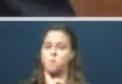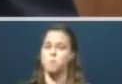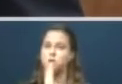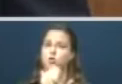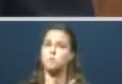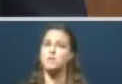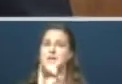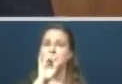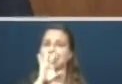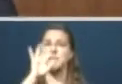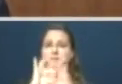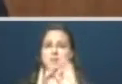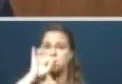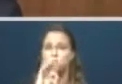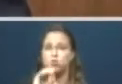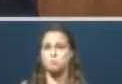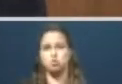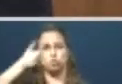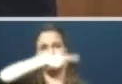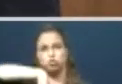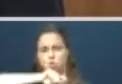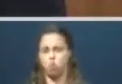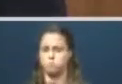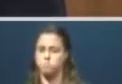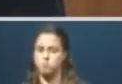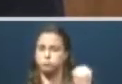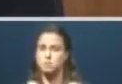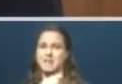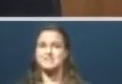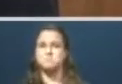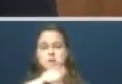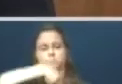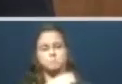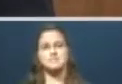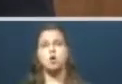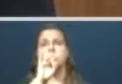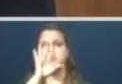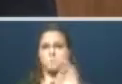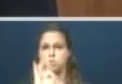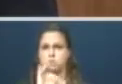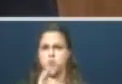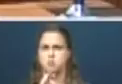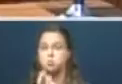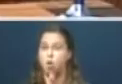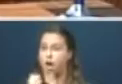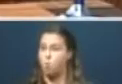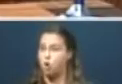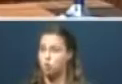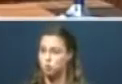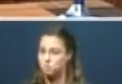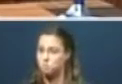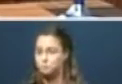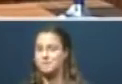un 15 por ciento de toda la producción nacional los ejemplares acuerdos sociales alcanzados han